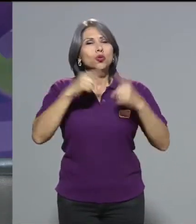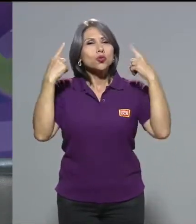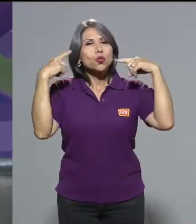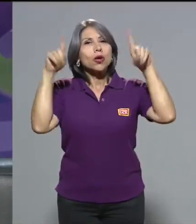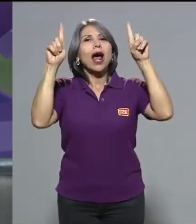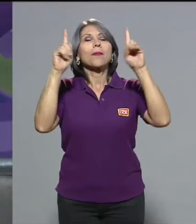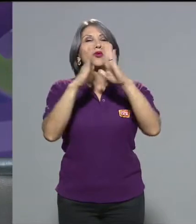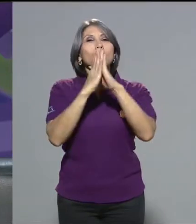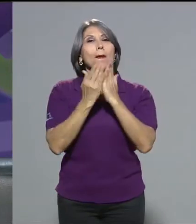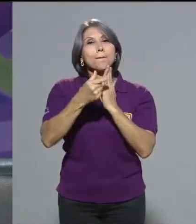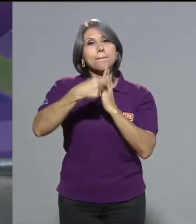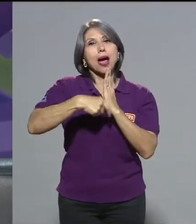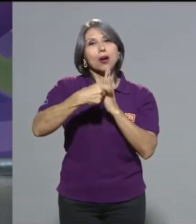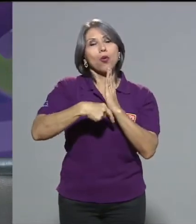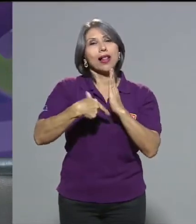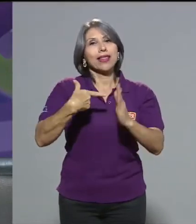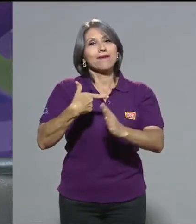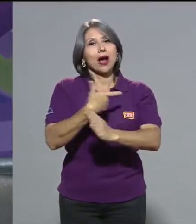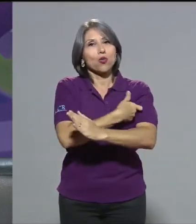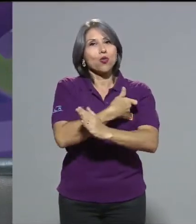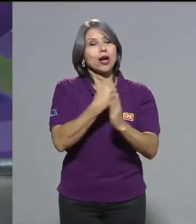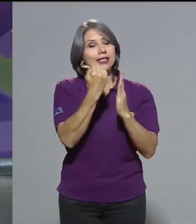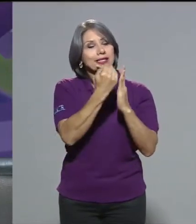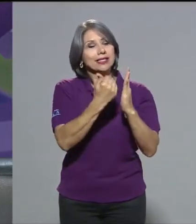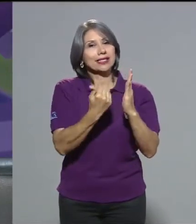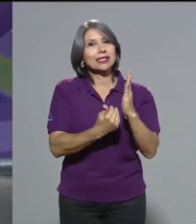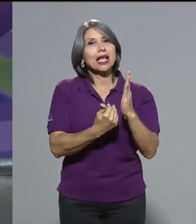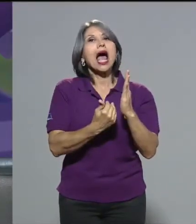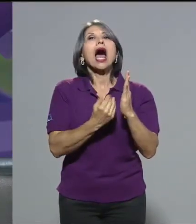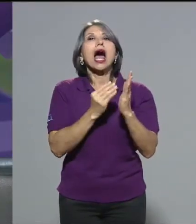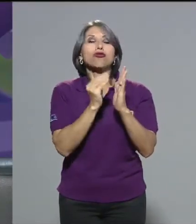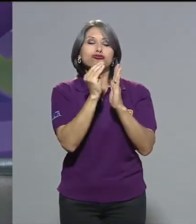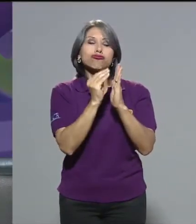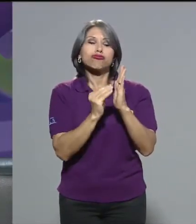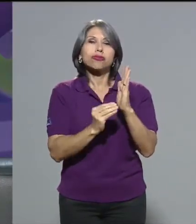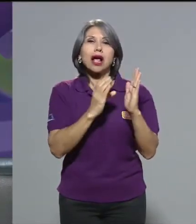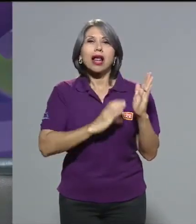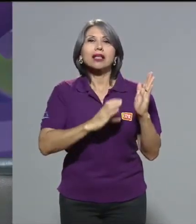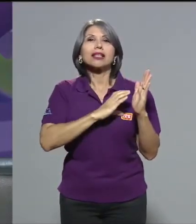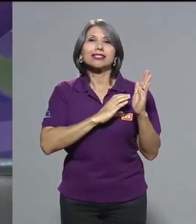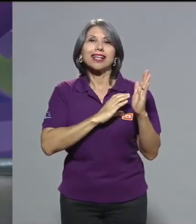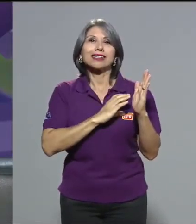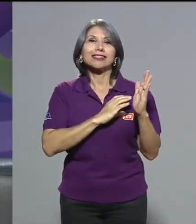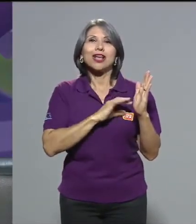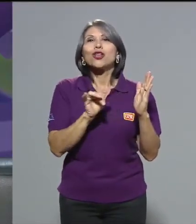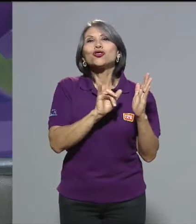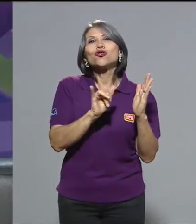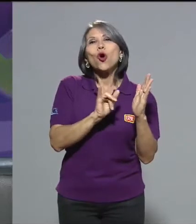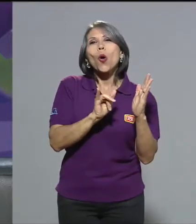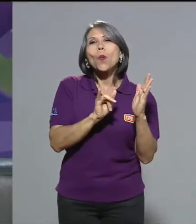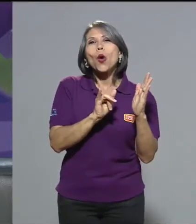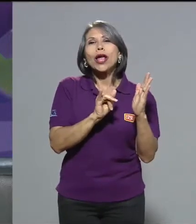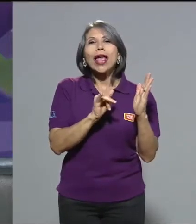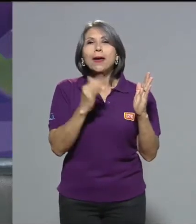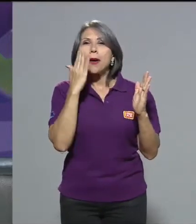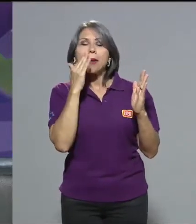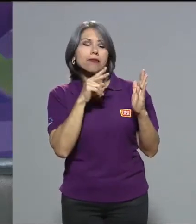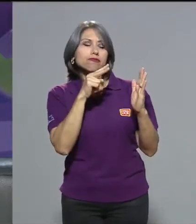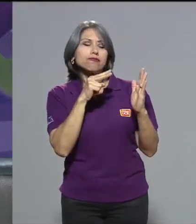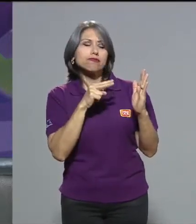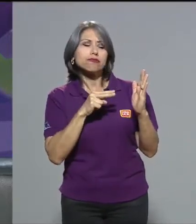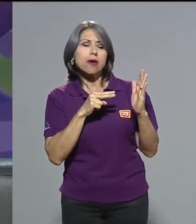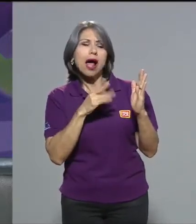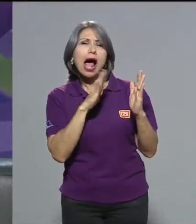el manual de vacunas ahí hay unas características que son como tarjetitas que le dice a la mamá algo puede andar mal, ¿verdad? Por